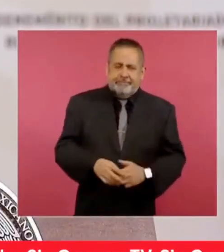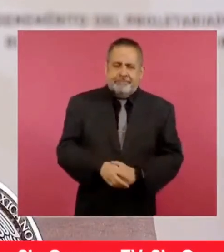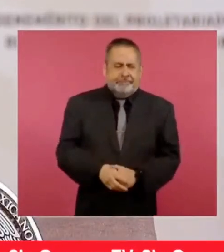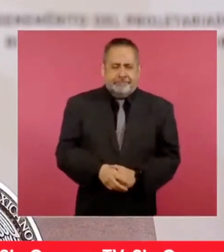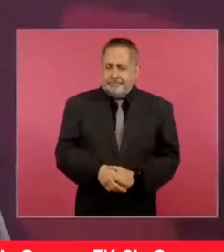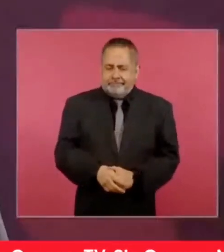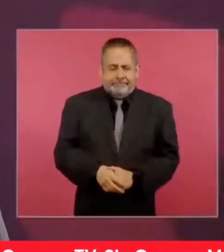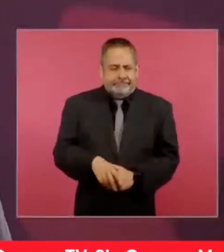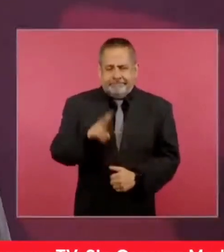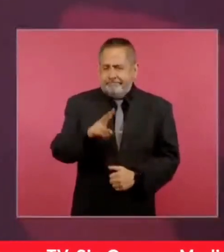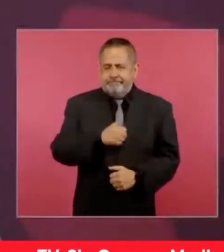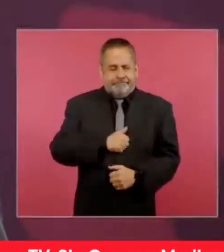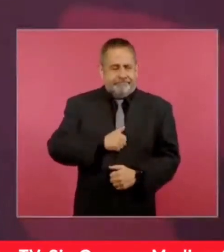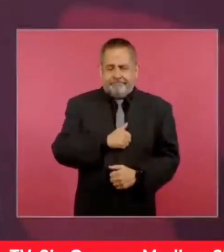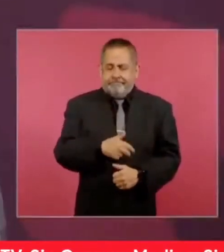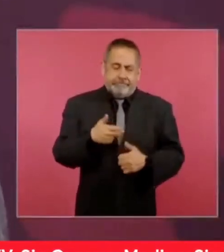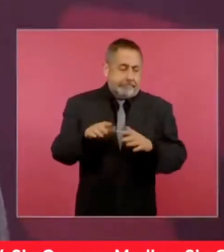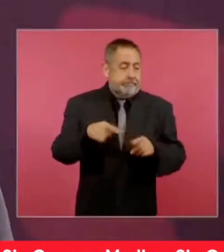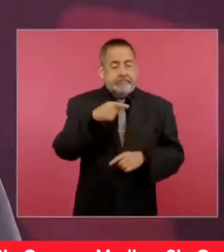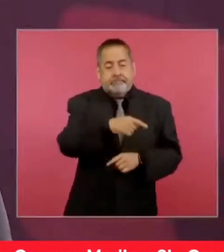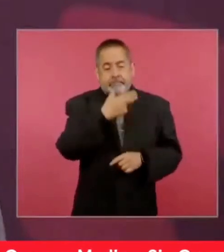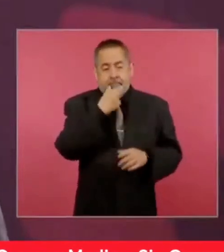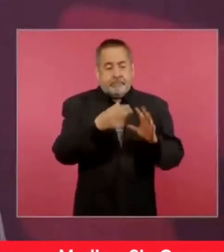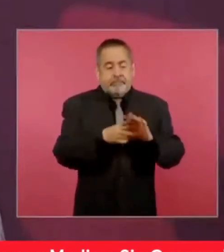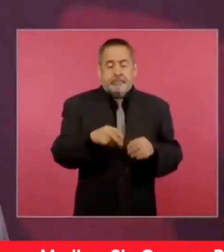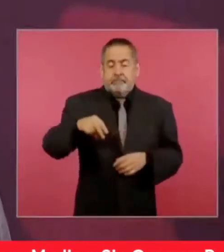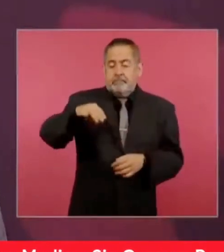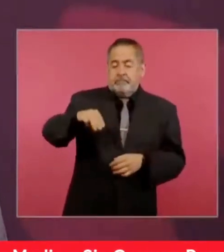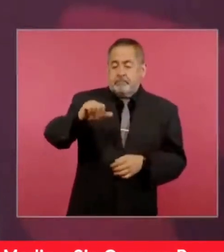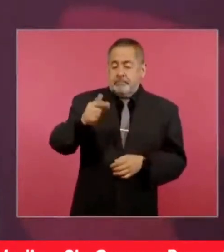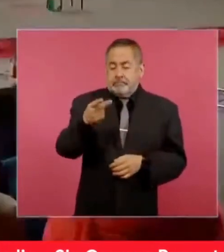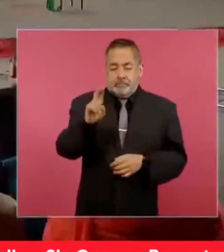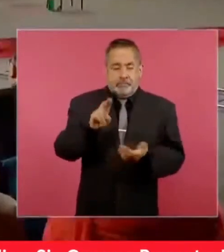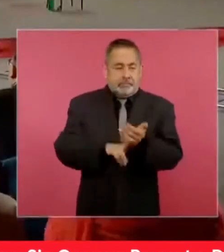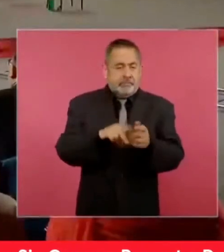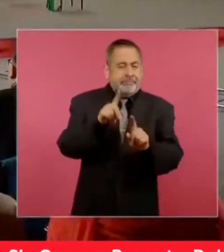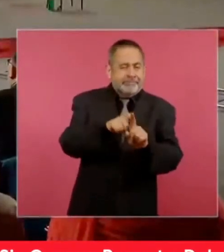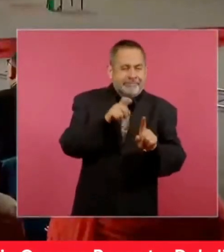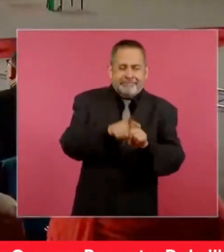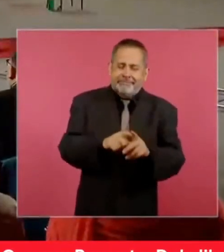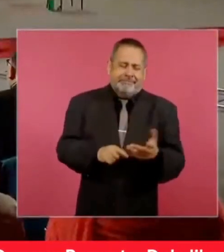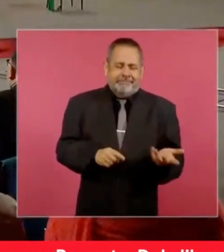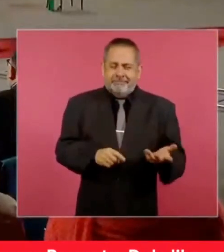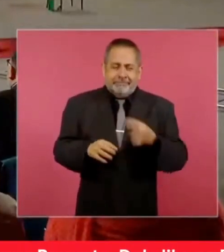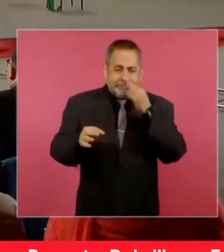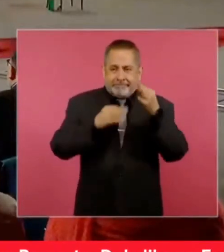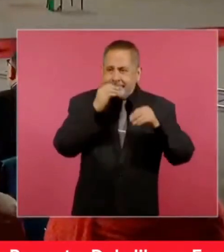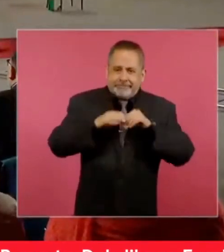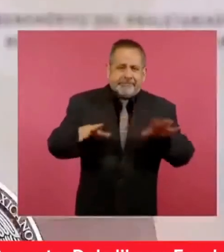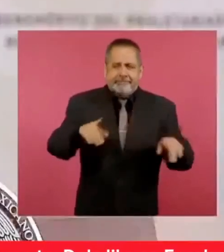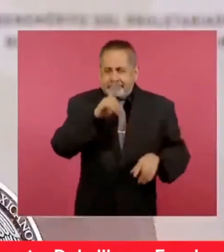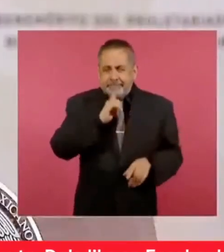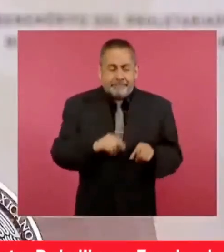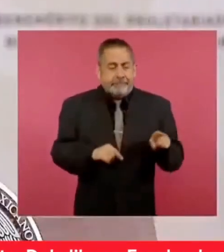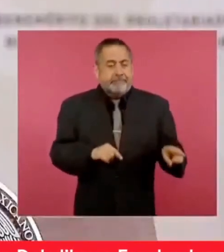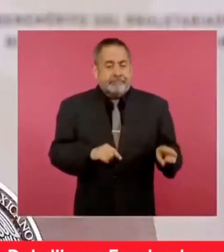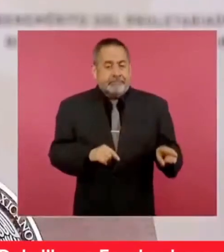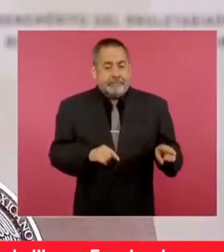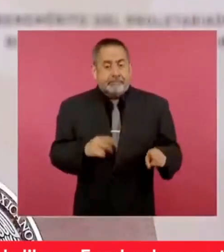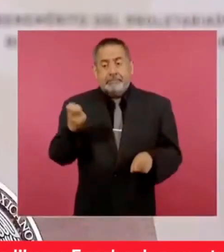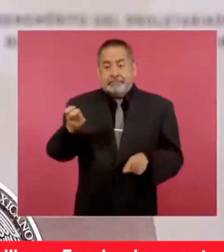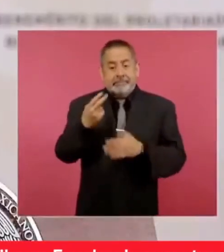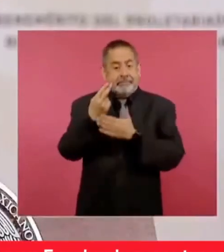Verdaderamente lamentable. Pero el Monero Magú caricaturiza la realidad difundiendo mentiras. La imagen que